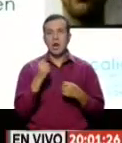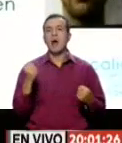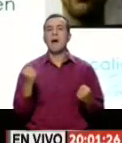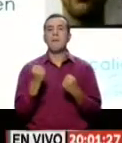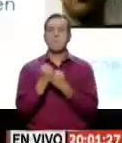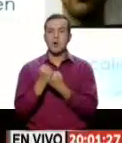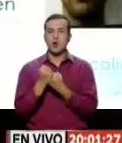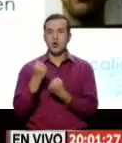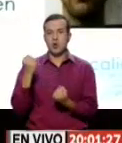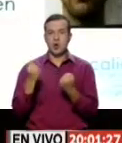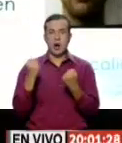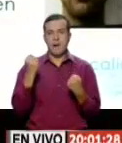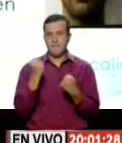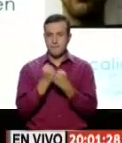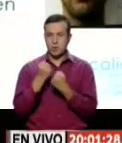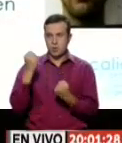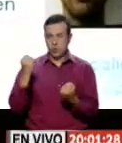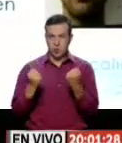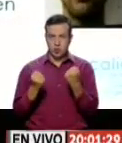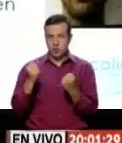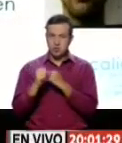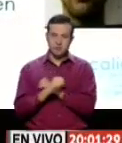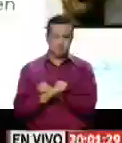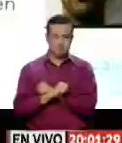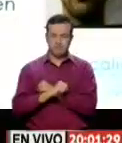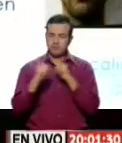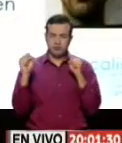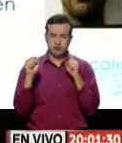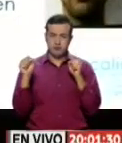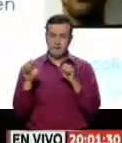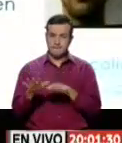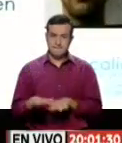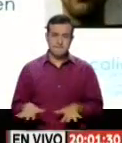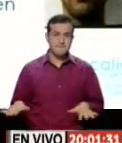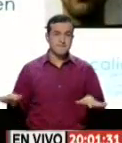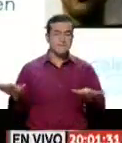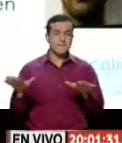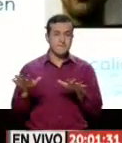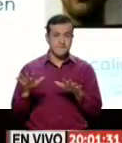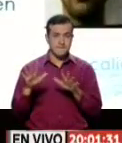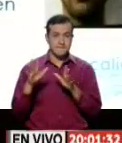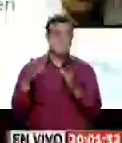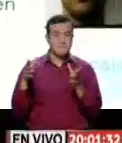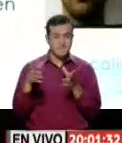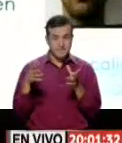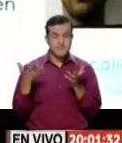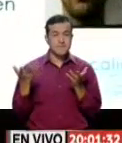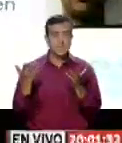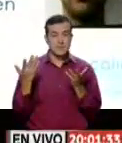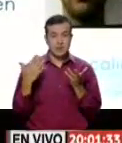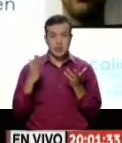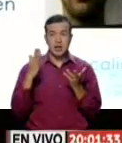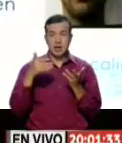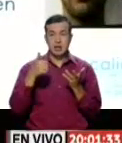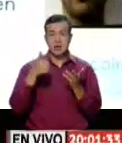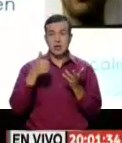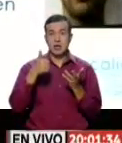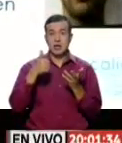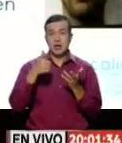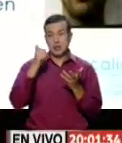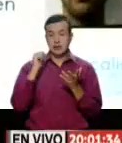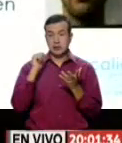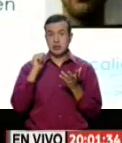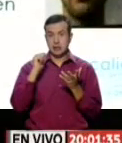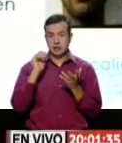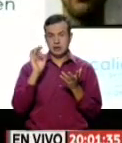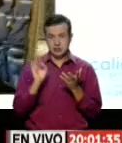coparticipación en grado de autor en el delito, en el acto terrorista que se cometió en el